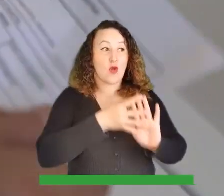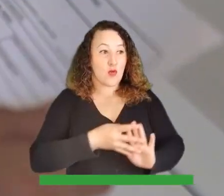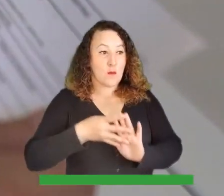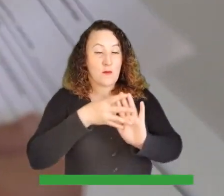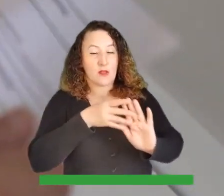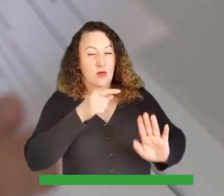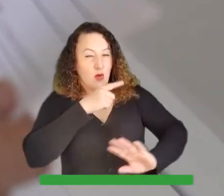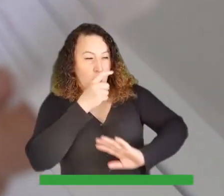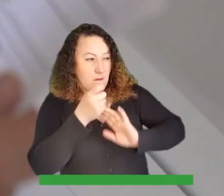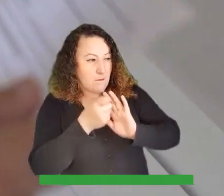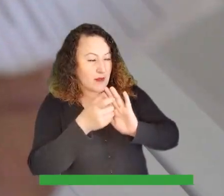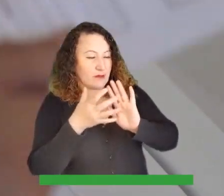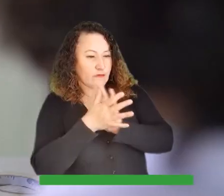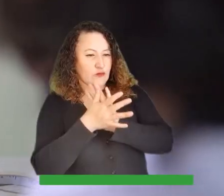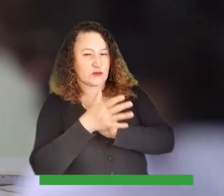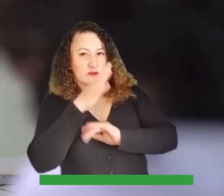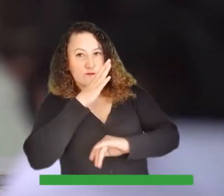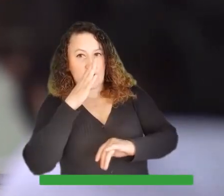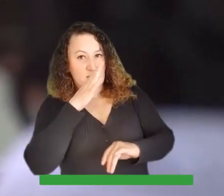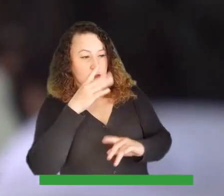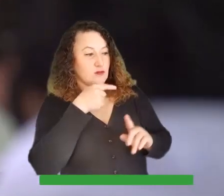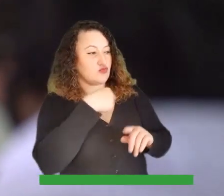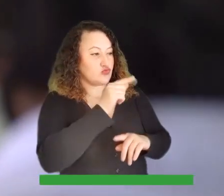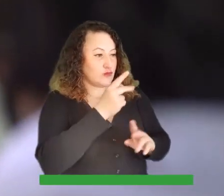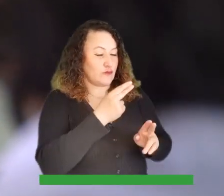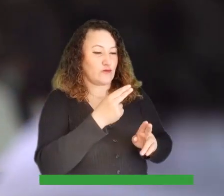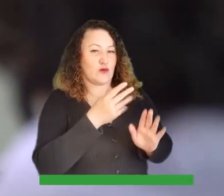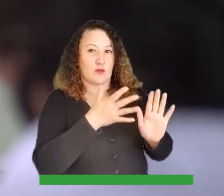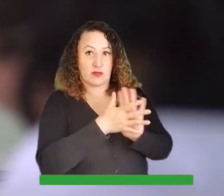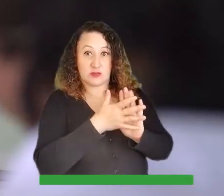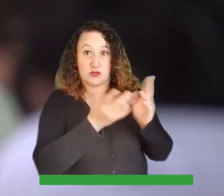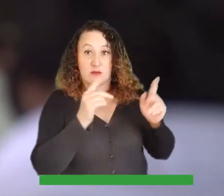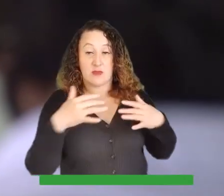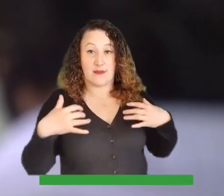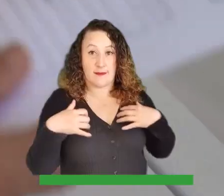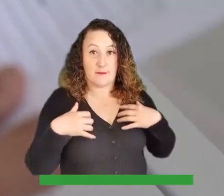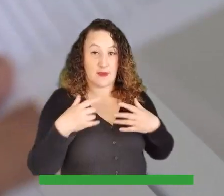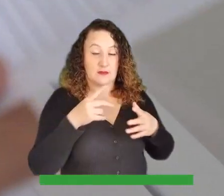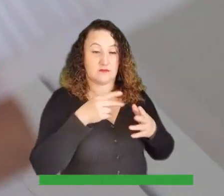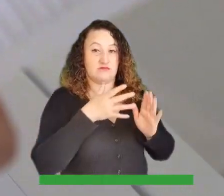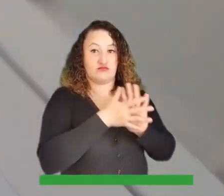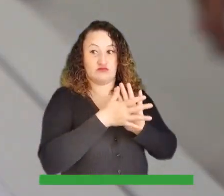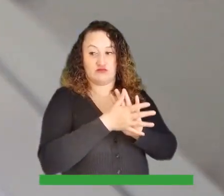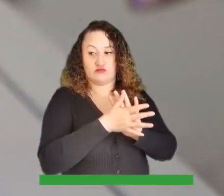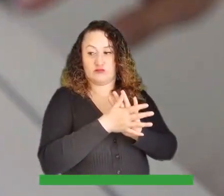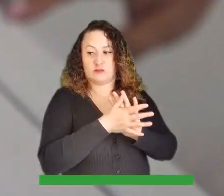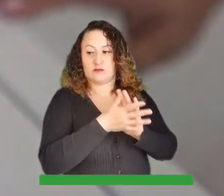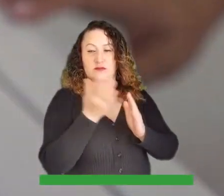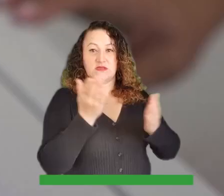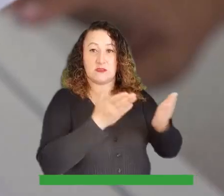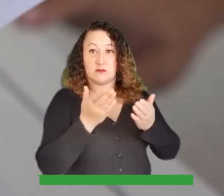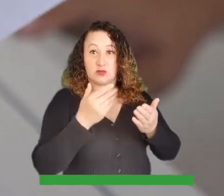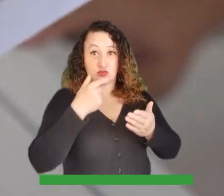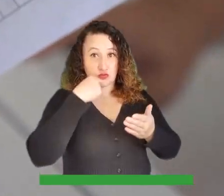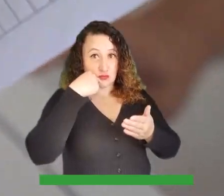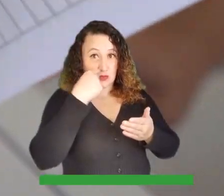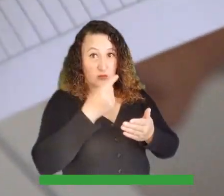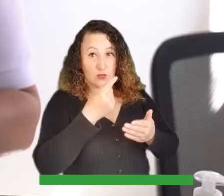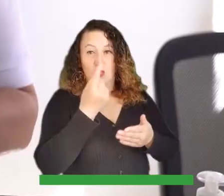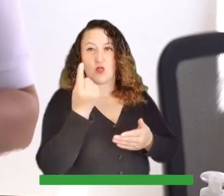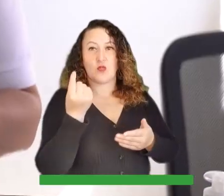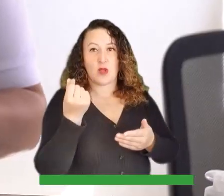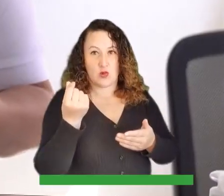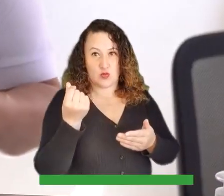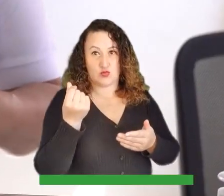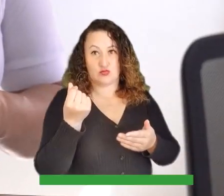información del predio, la información de usted y la información de los animales que usted haya muestreado. Estos servicios que yo le ofrezco tienen